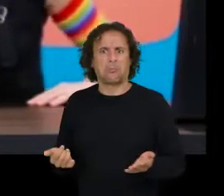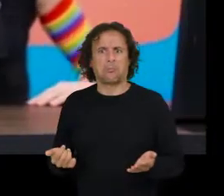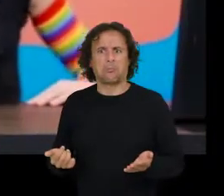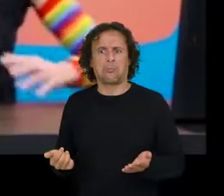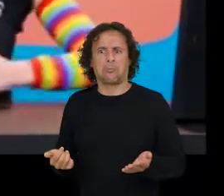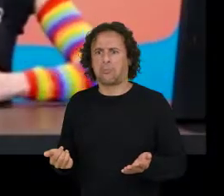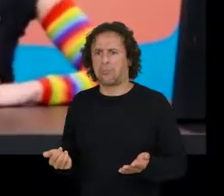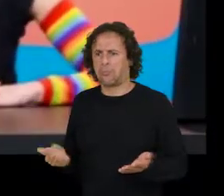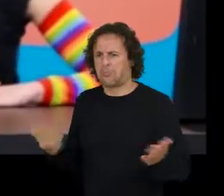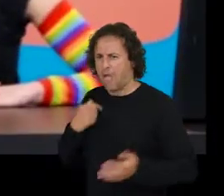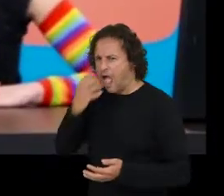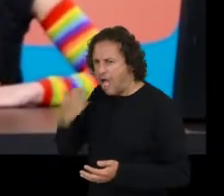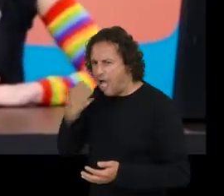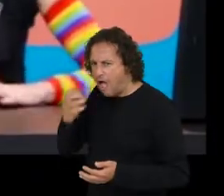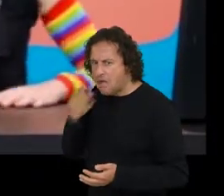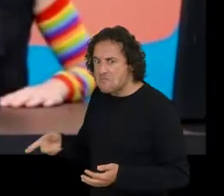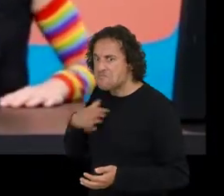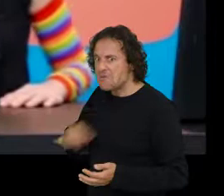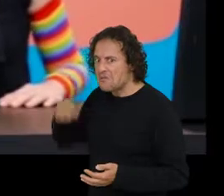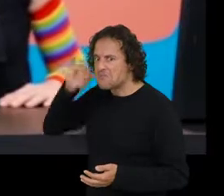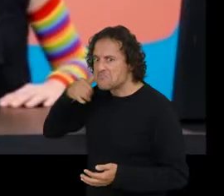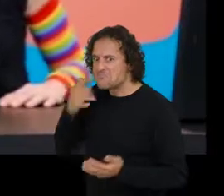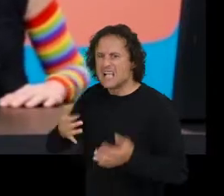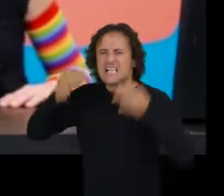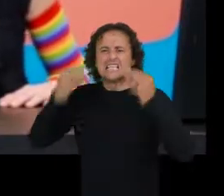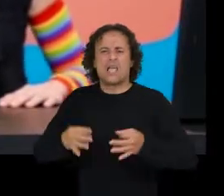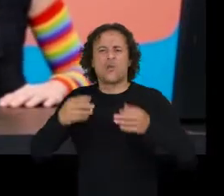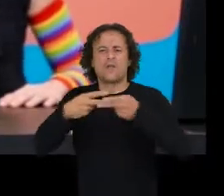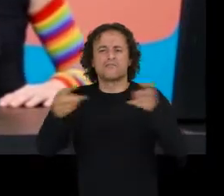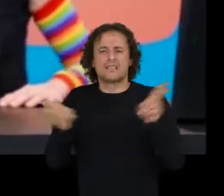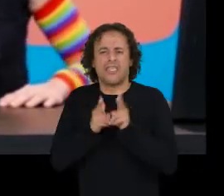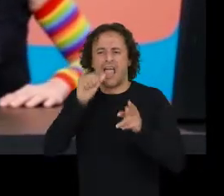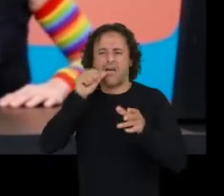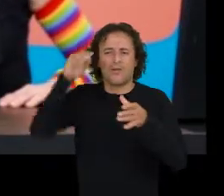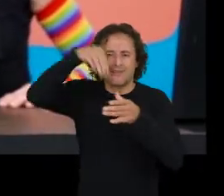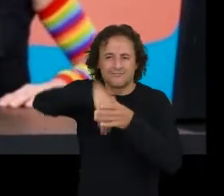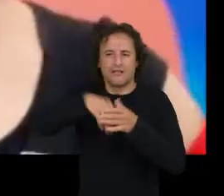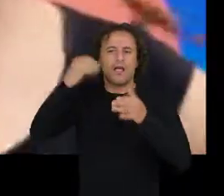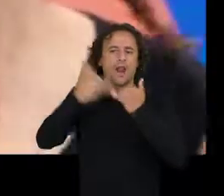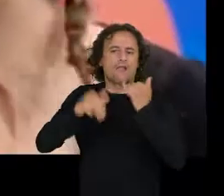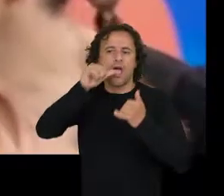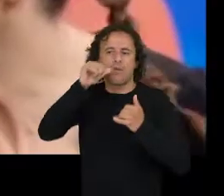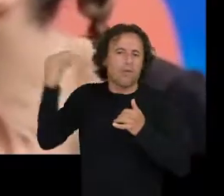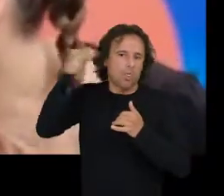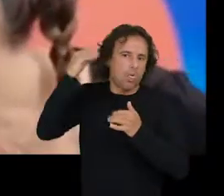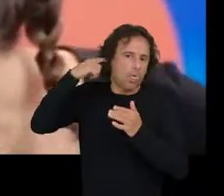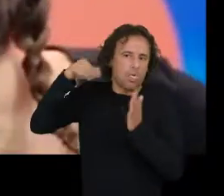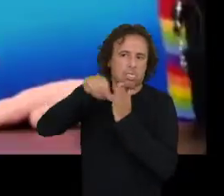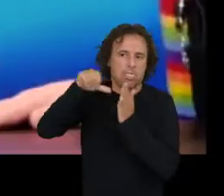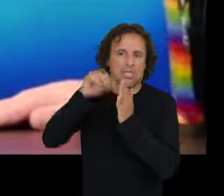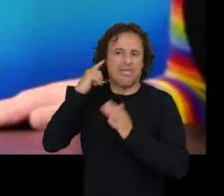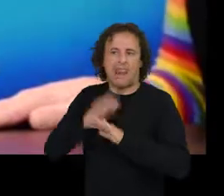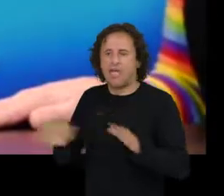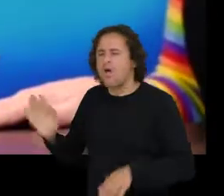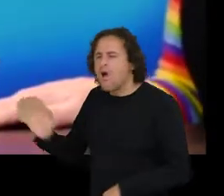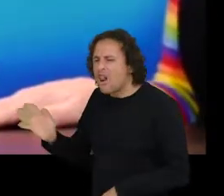Voy a berrar. Igual está un poco xorda. Seguro que fue a piscina, meteuse ya auga nas orellas e non oe nada. Loli, son eu, linda.